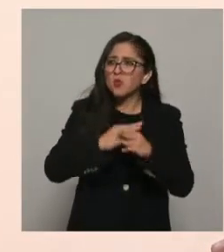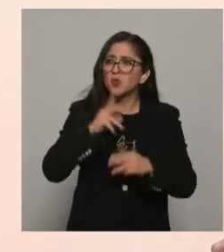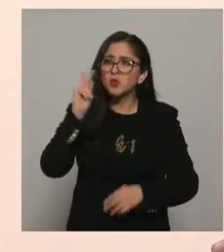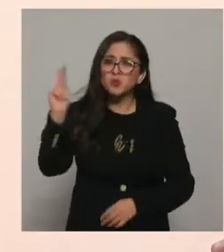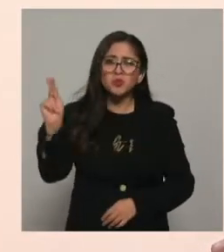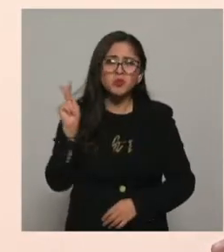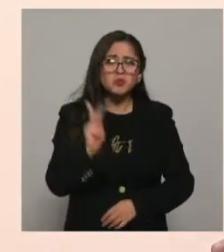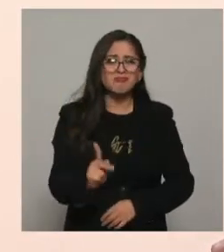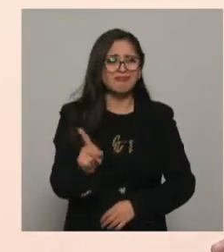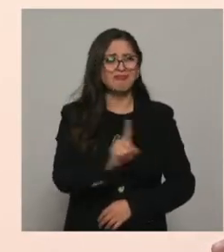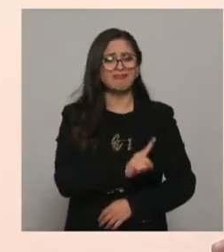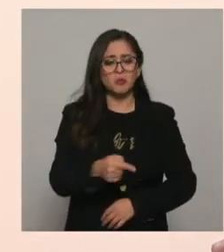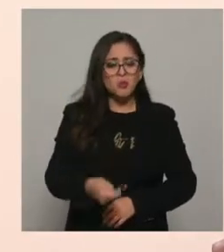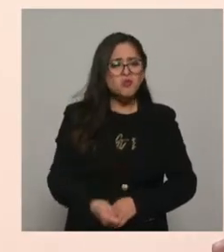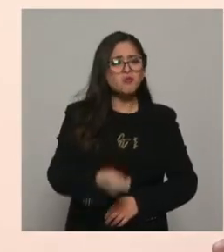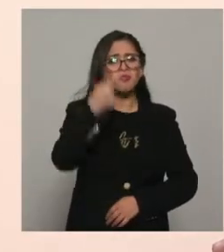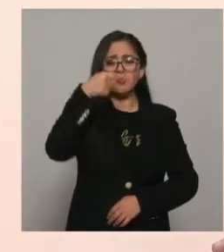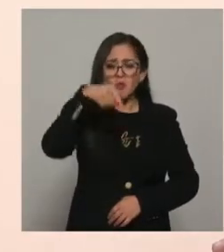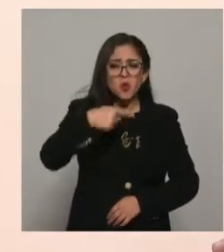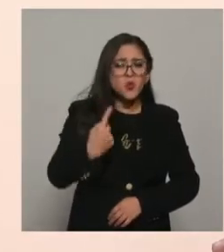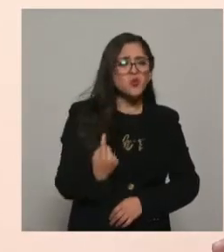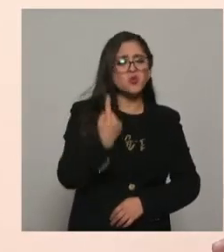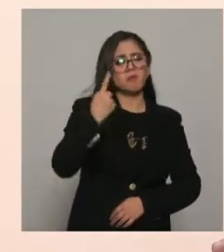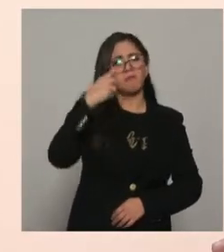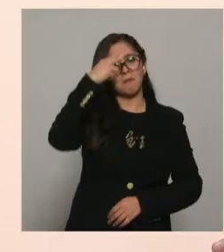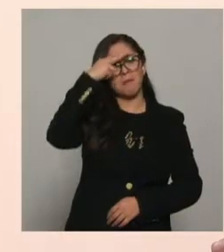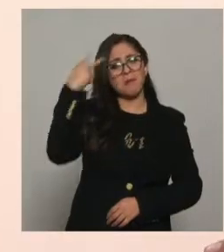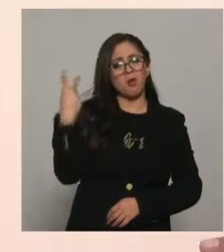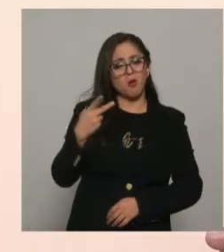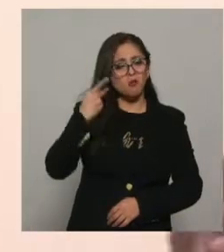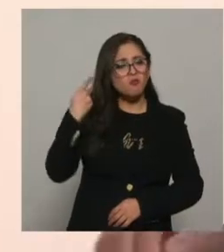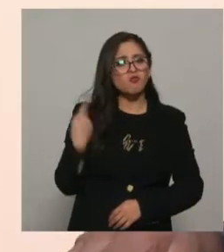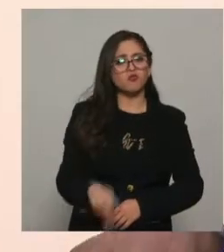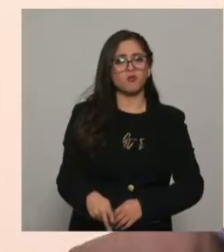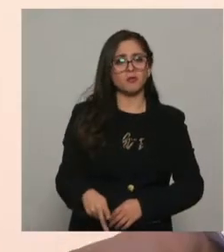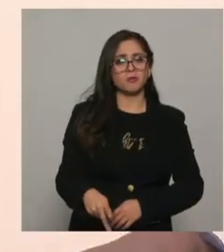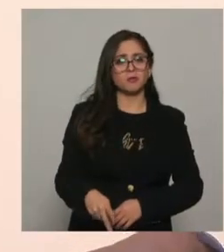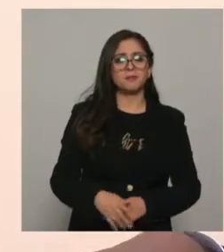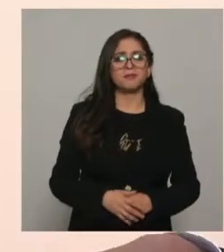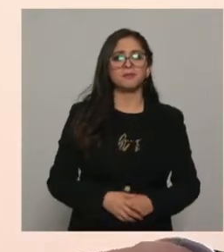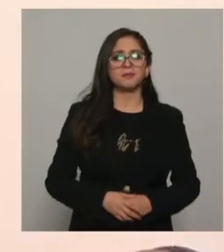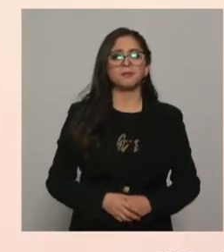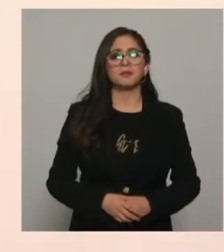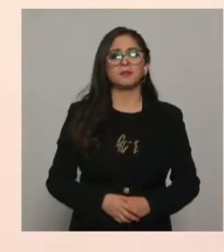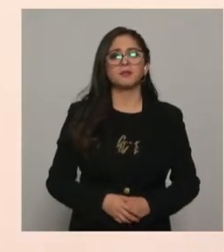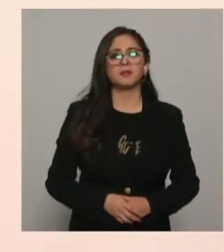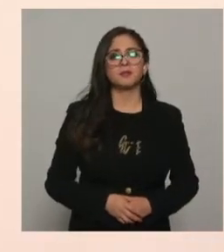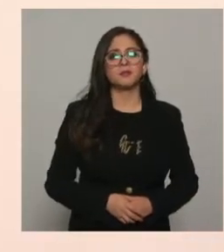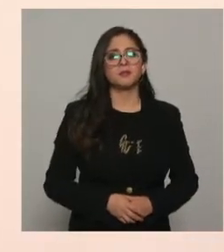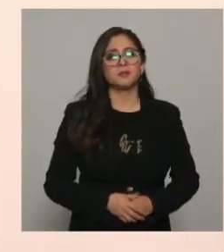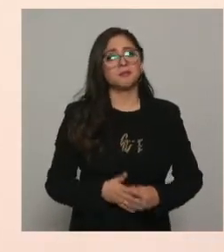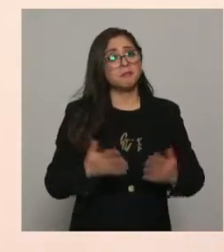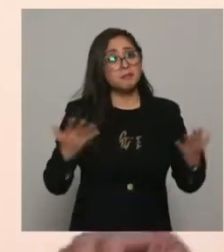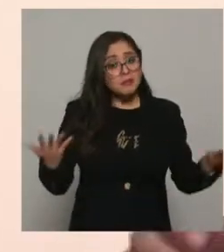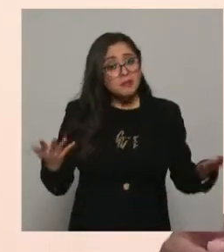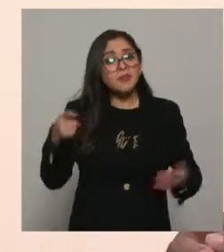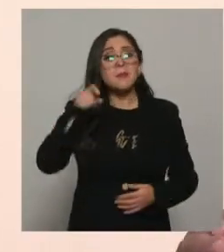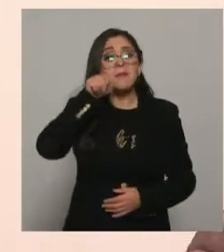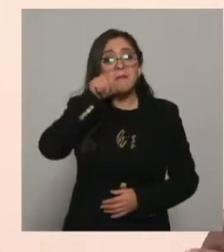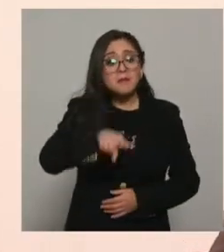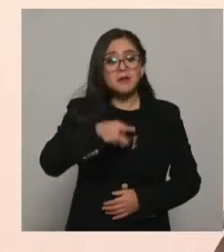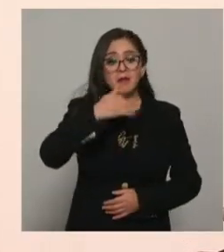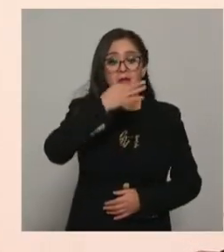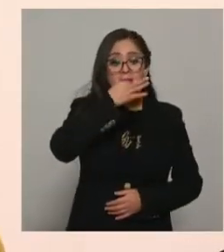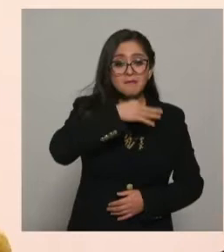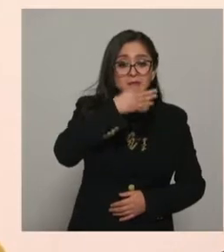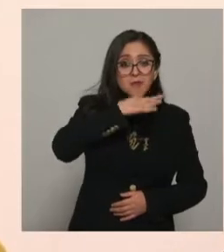igual. Y últimamente pues han tratado de tomar la fiesta de muertos